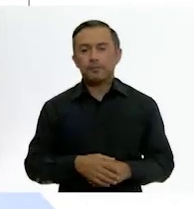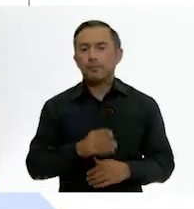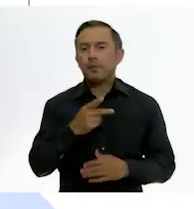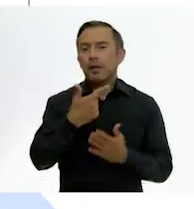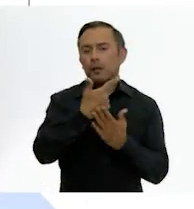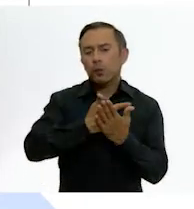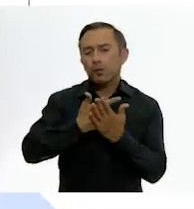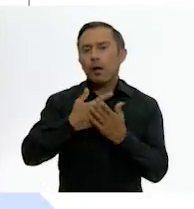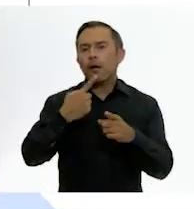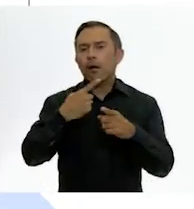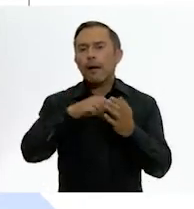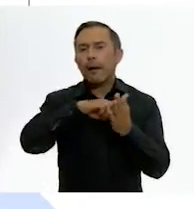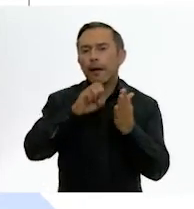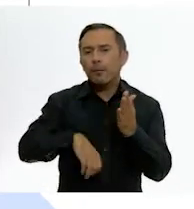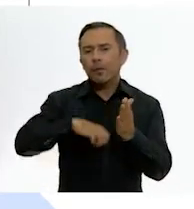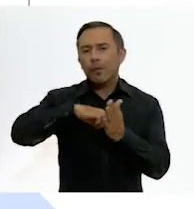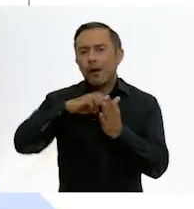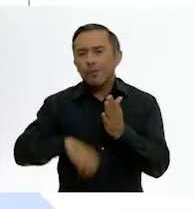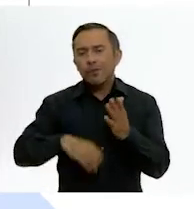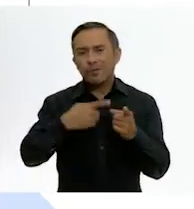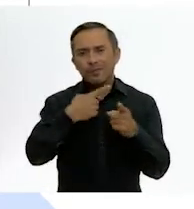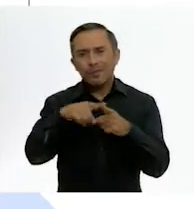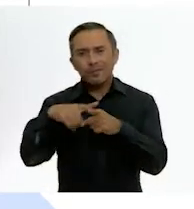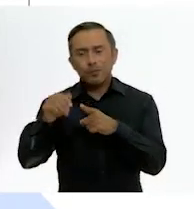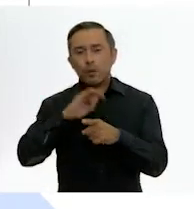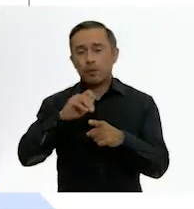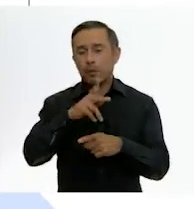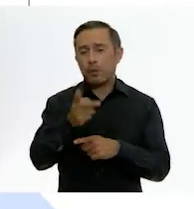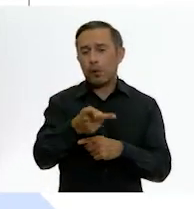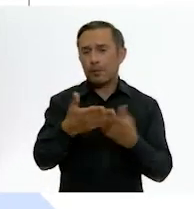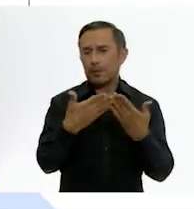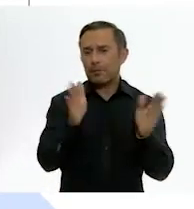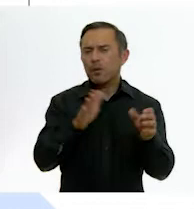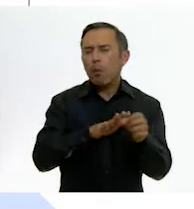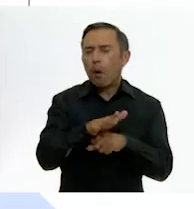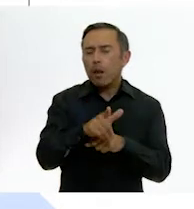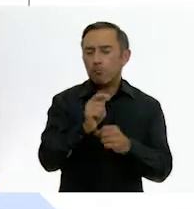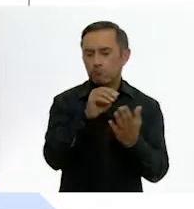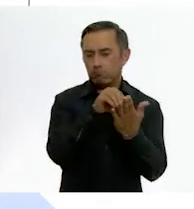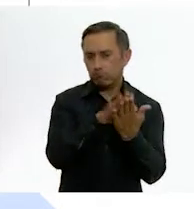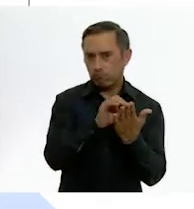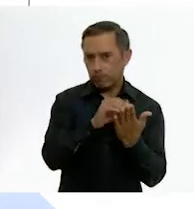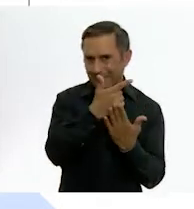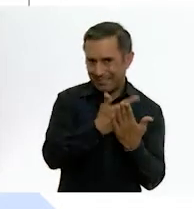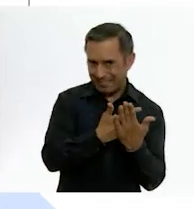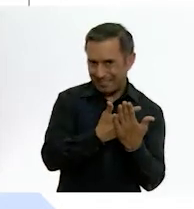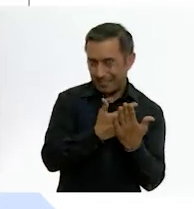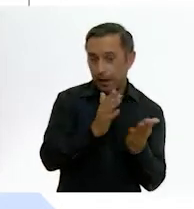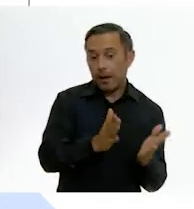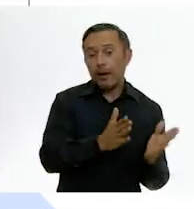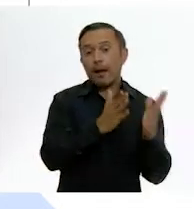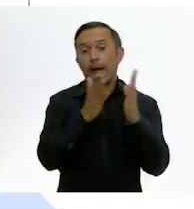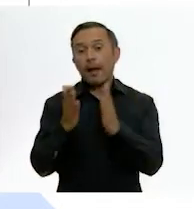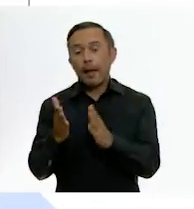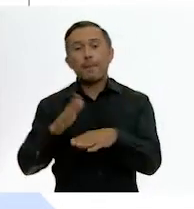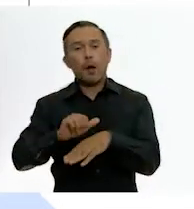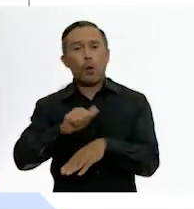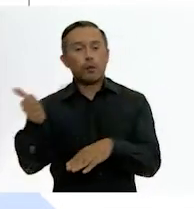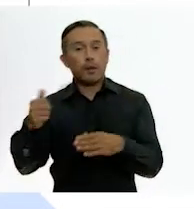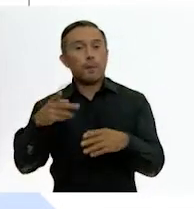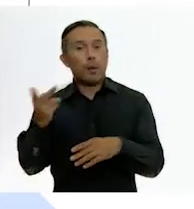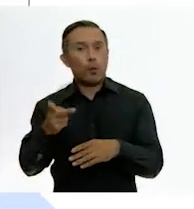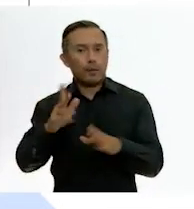ejemplos de tipos de preguntas abiertas y también te invito a que pongas otros ejemplos con tipos de preguntas